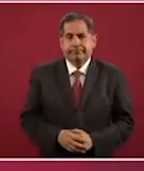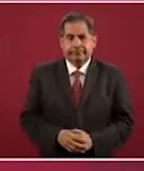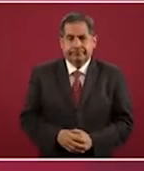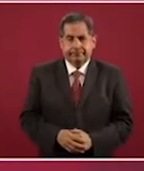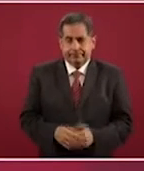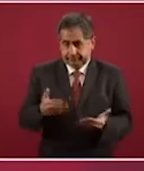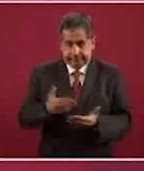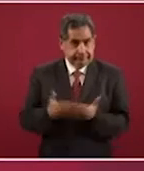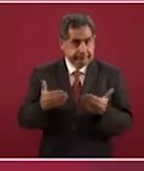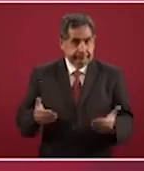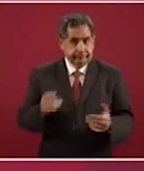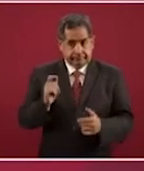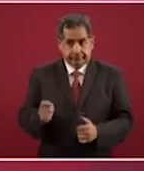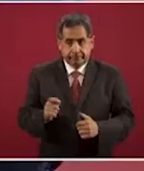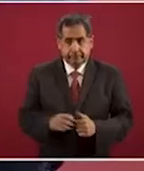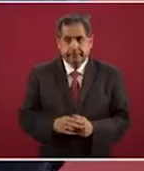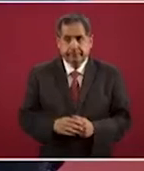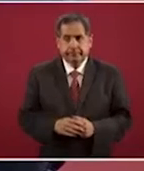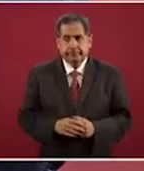Y ahora que